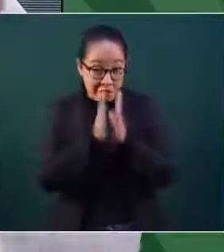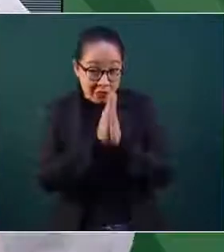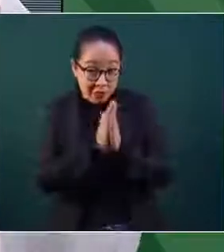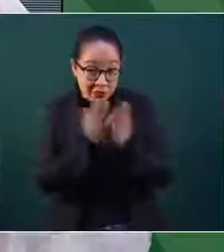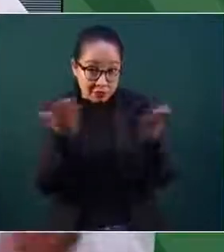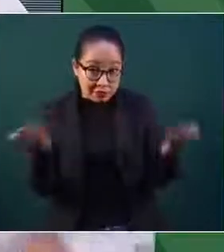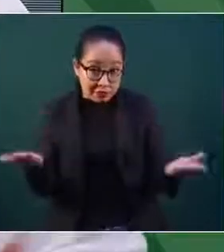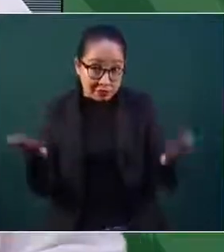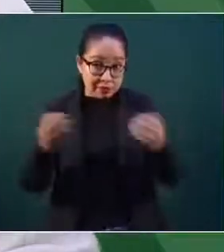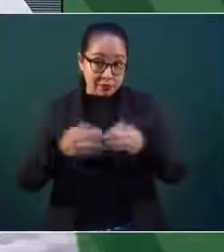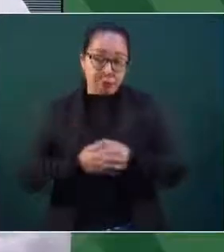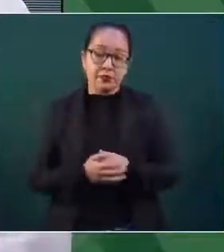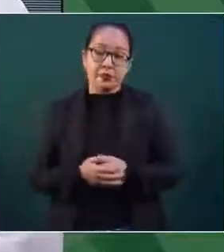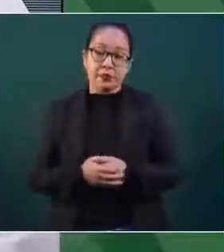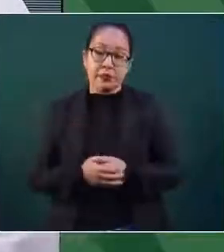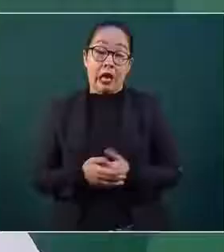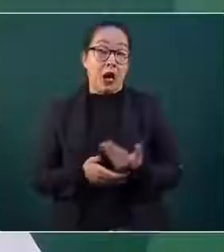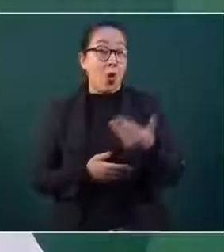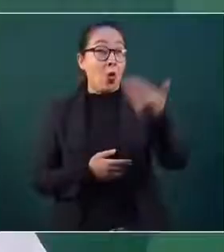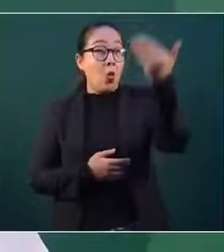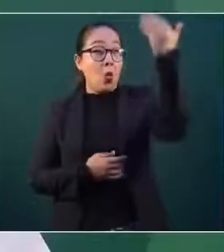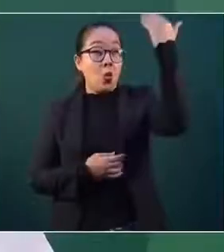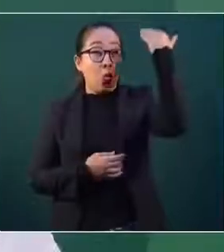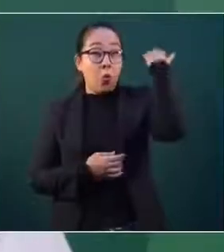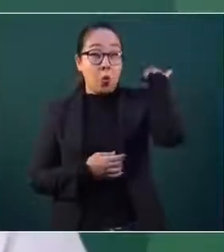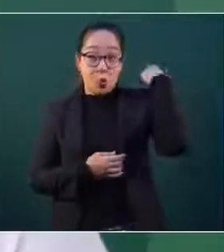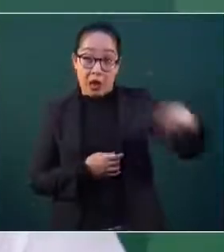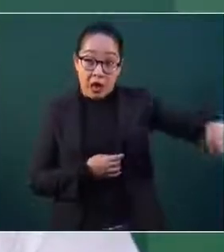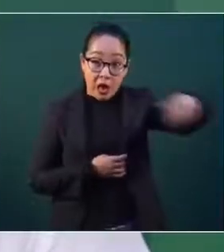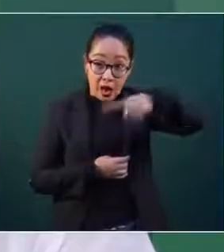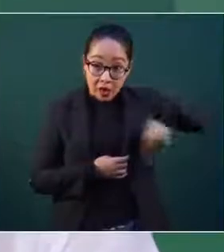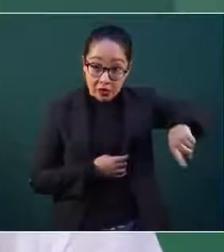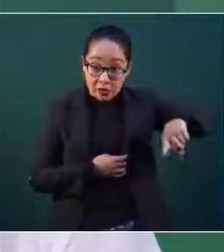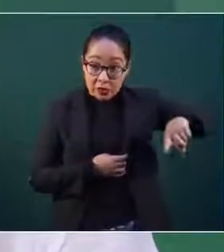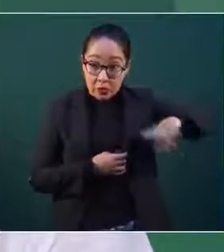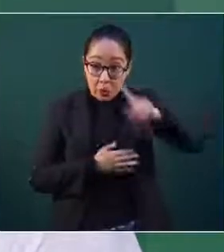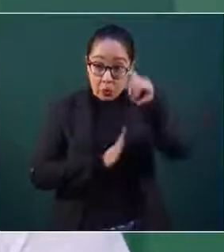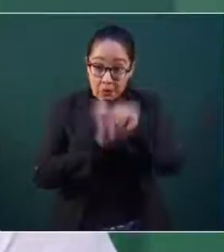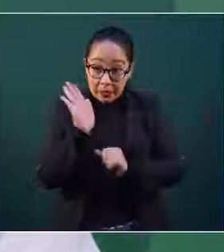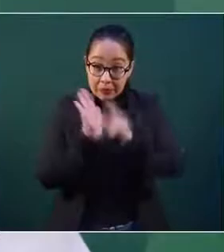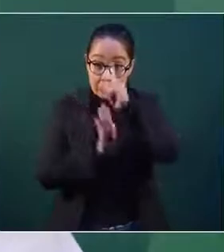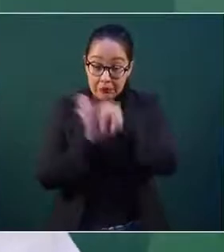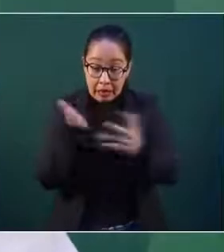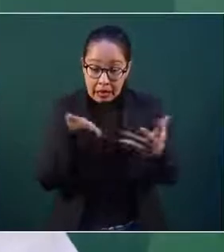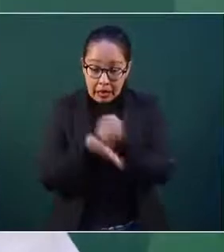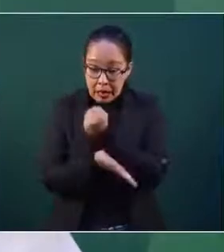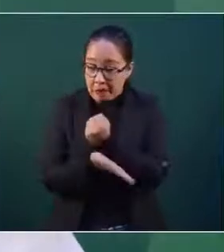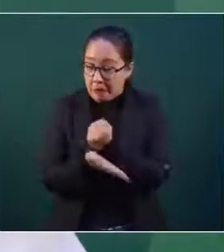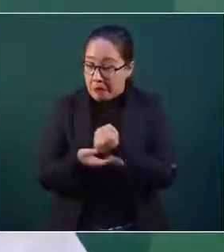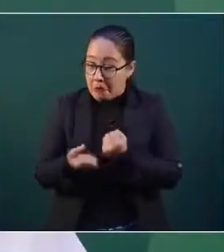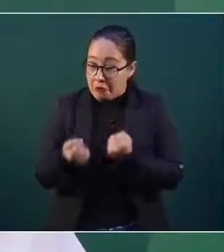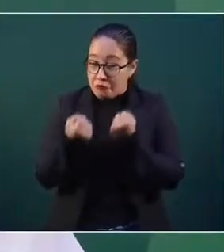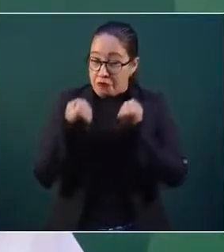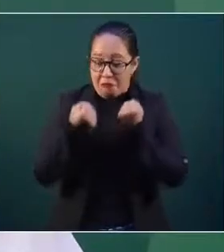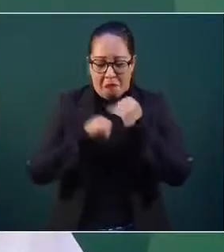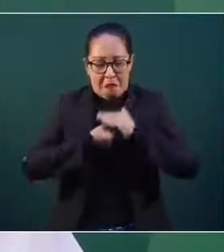Antes ganaban hasta más, eran los mejor pagados en el mundo,